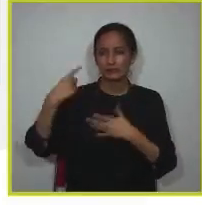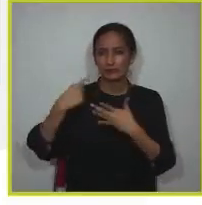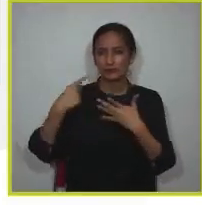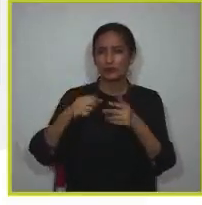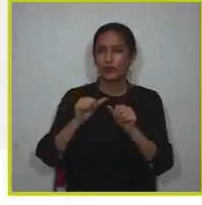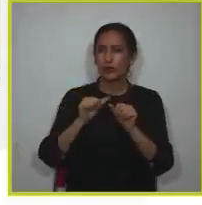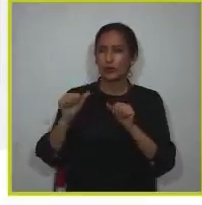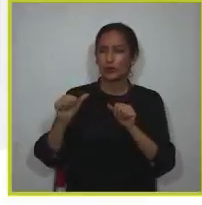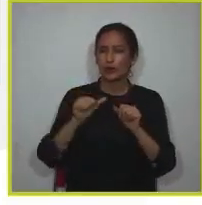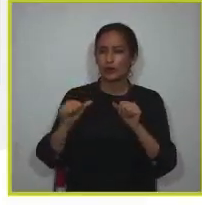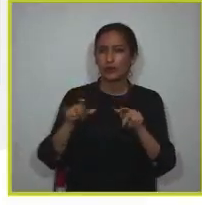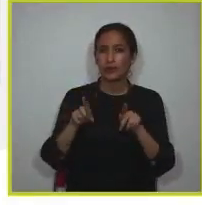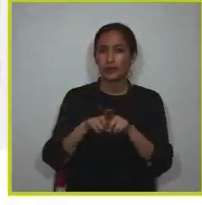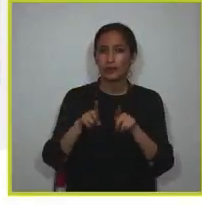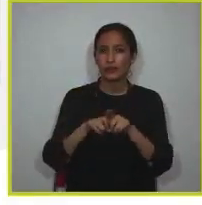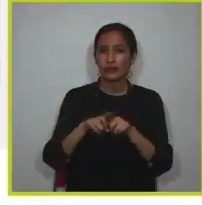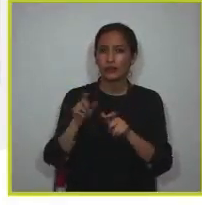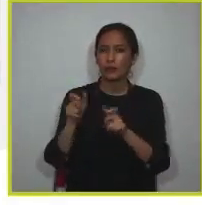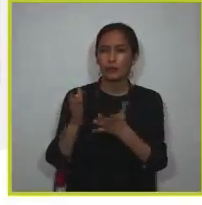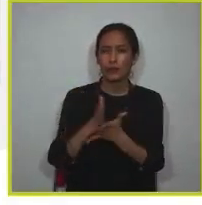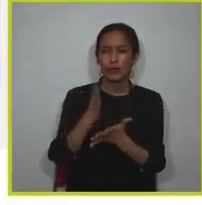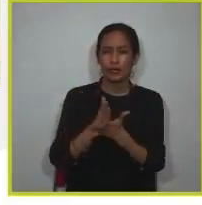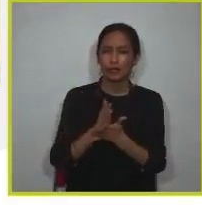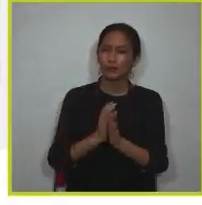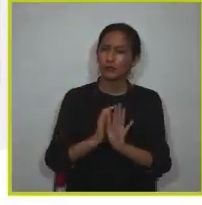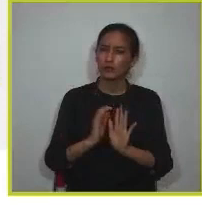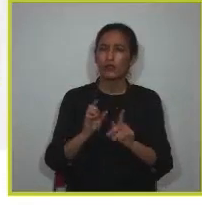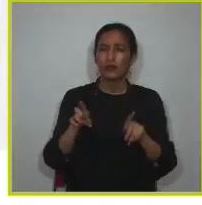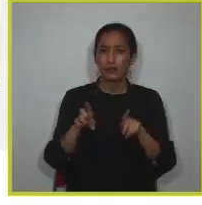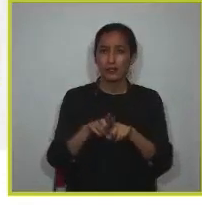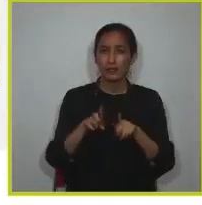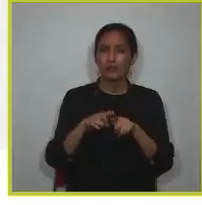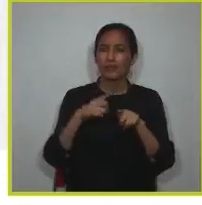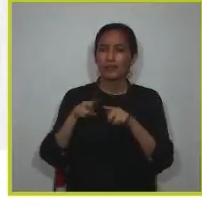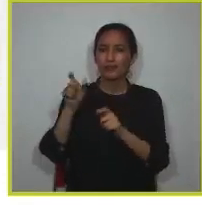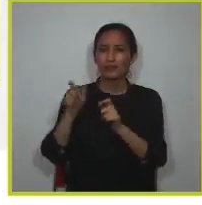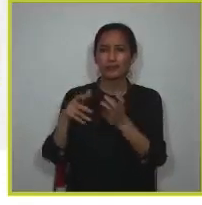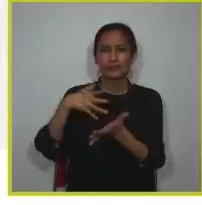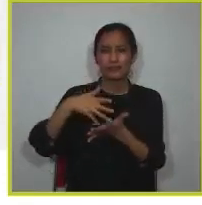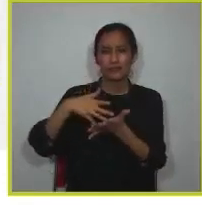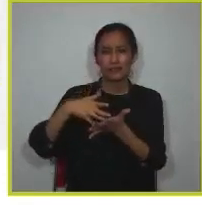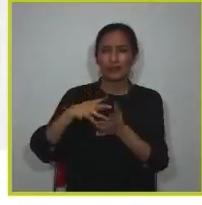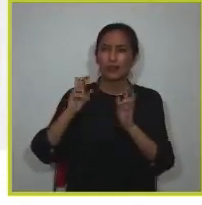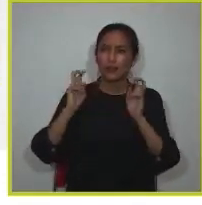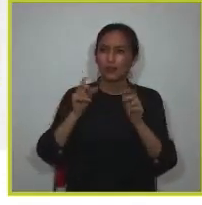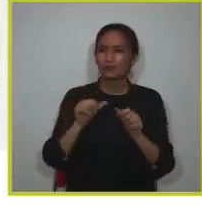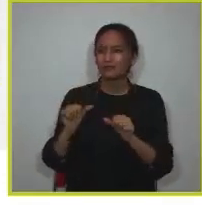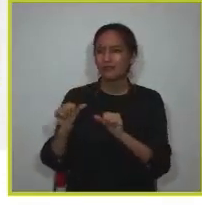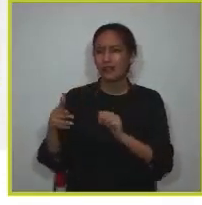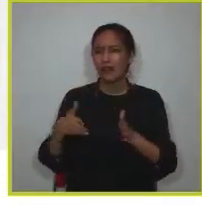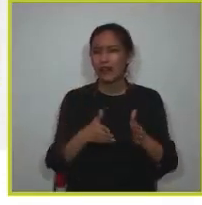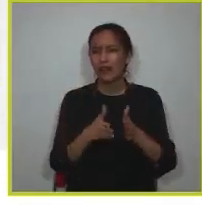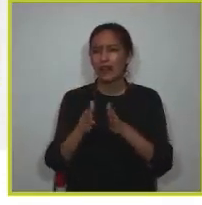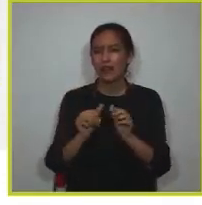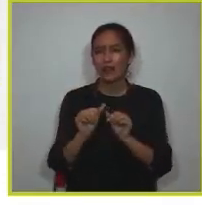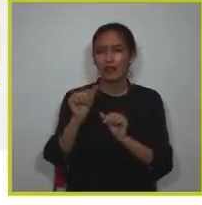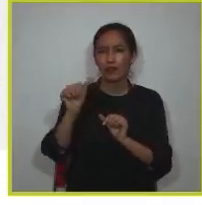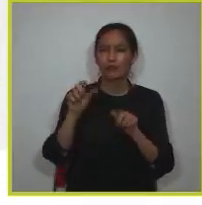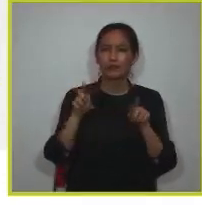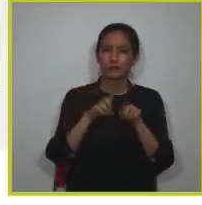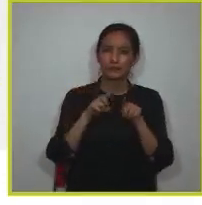no solamente altamente conflictivas sino altamente vulnerables por el tema de acceso de recursos